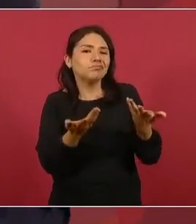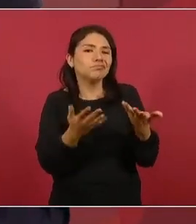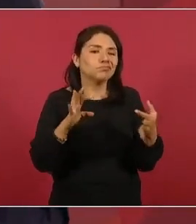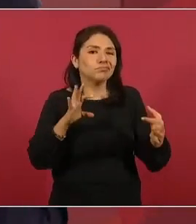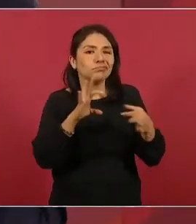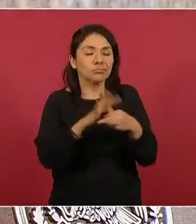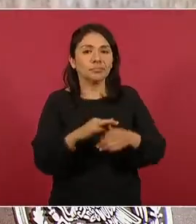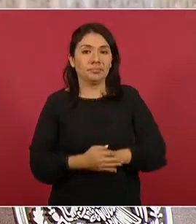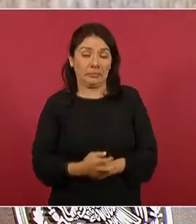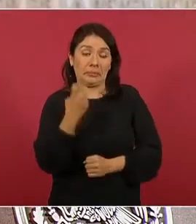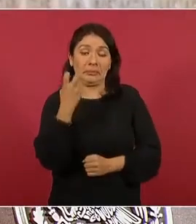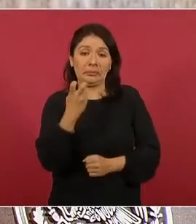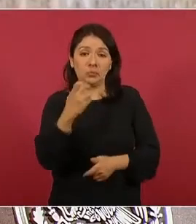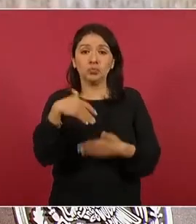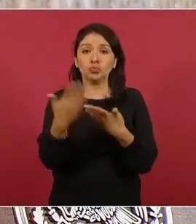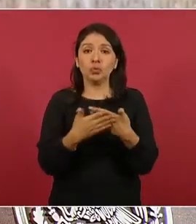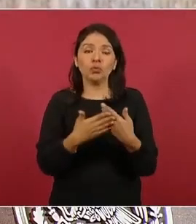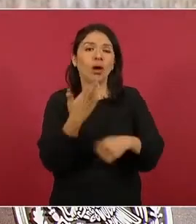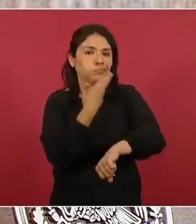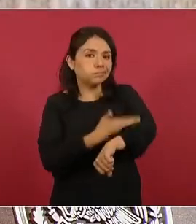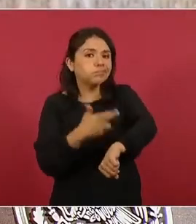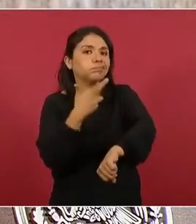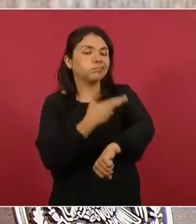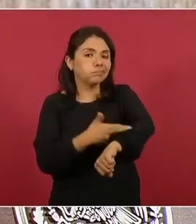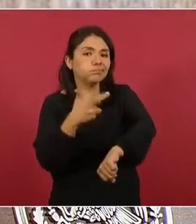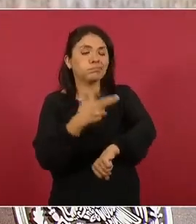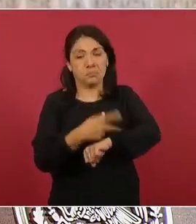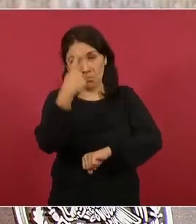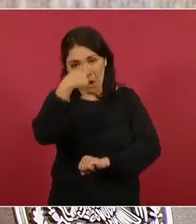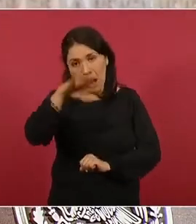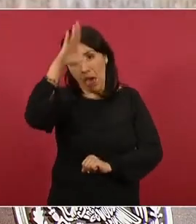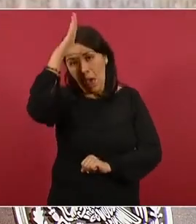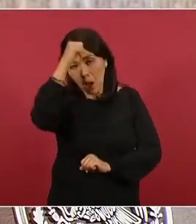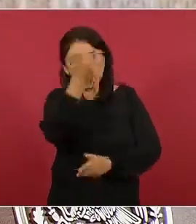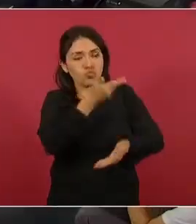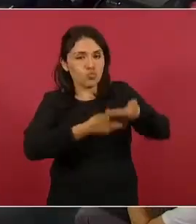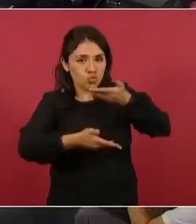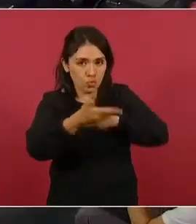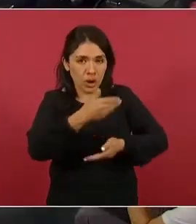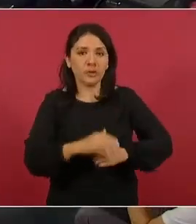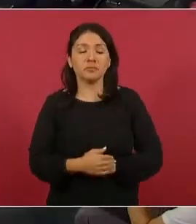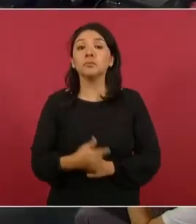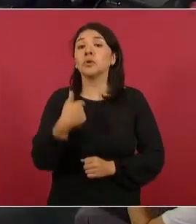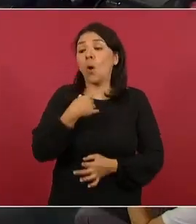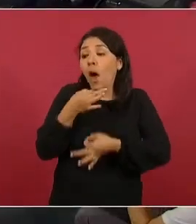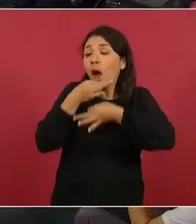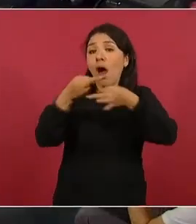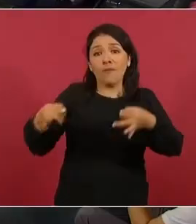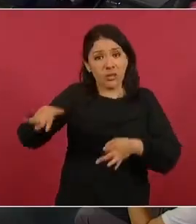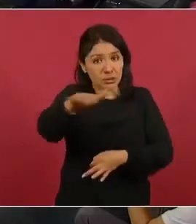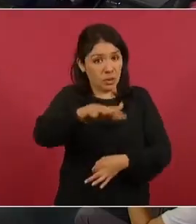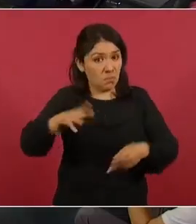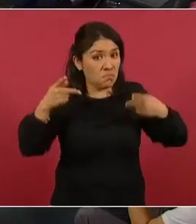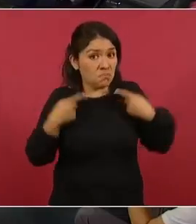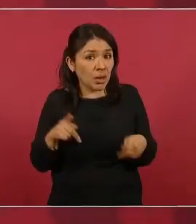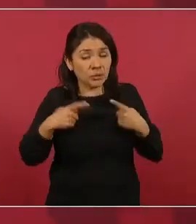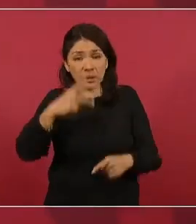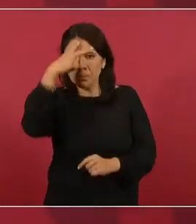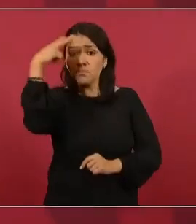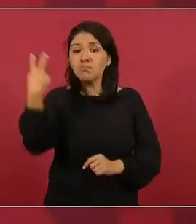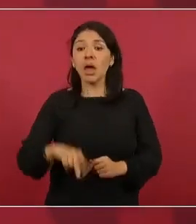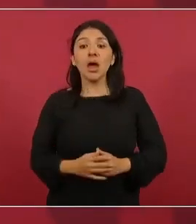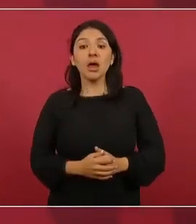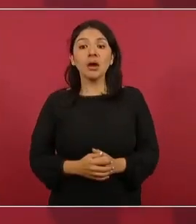Entonces vamos a llevar a cabo este acuerdo. Pero decirle al pueblo de México